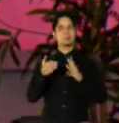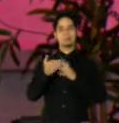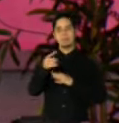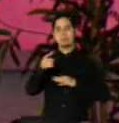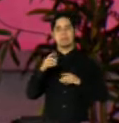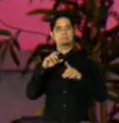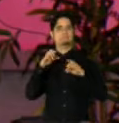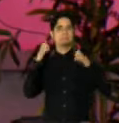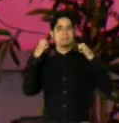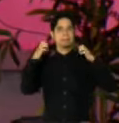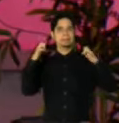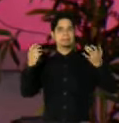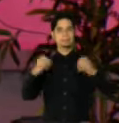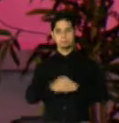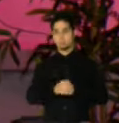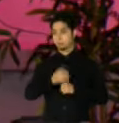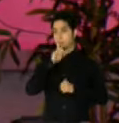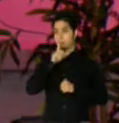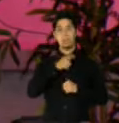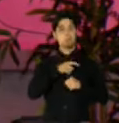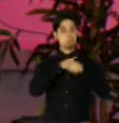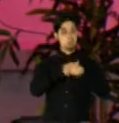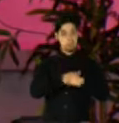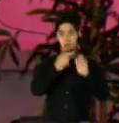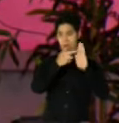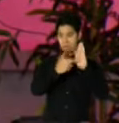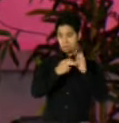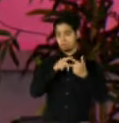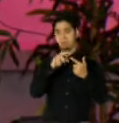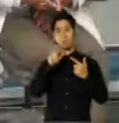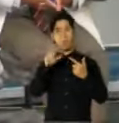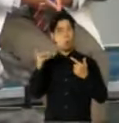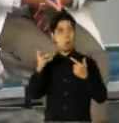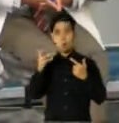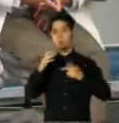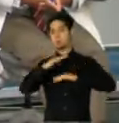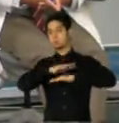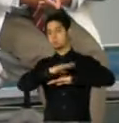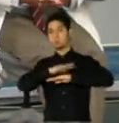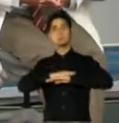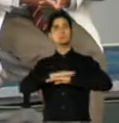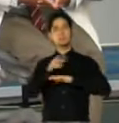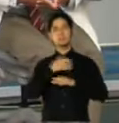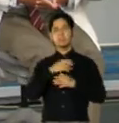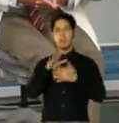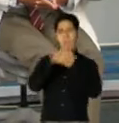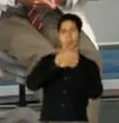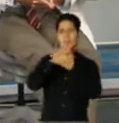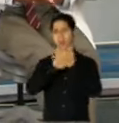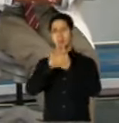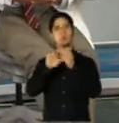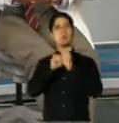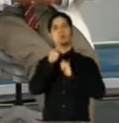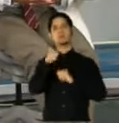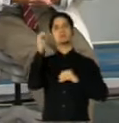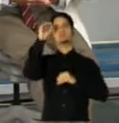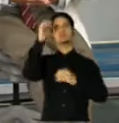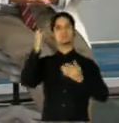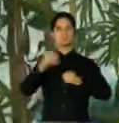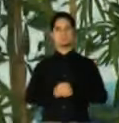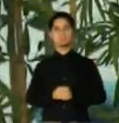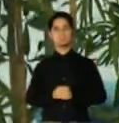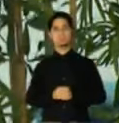comportamiento siguiendo las reglas del juego? ¿Ha sido un comportamiento un poco desorientado? ¿Cómo lo calificaríamos? Pues yo